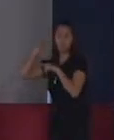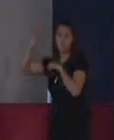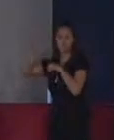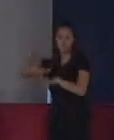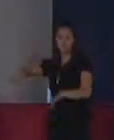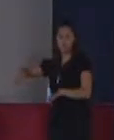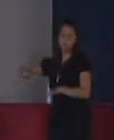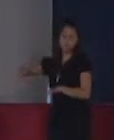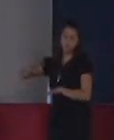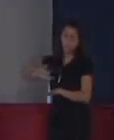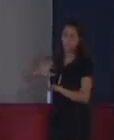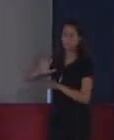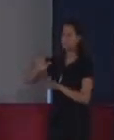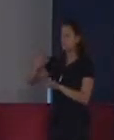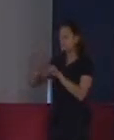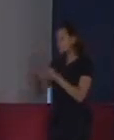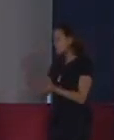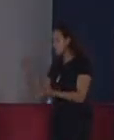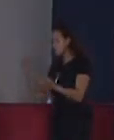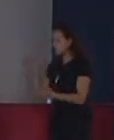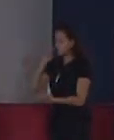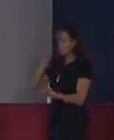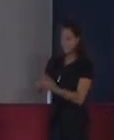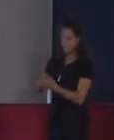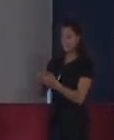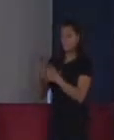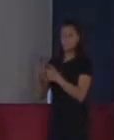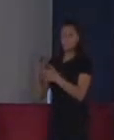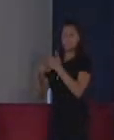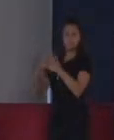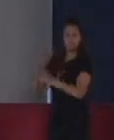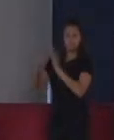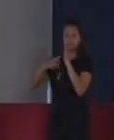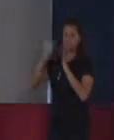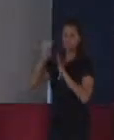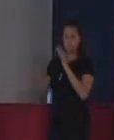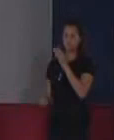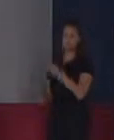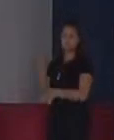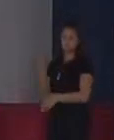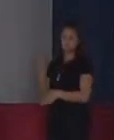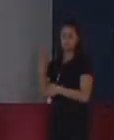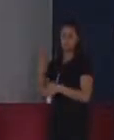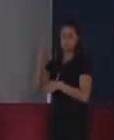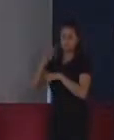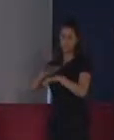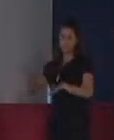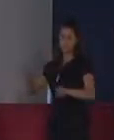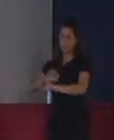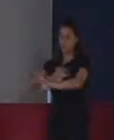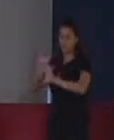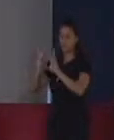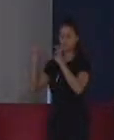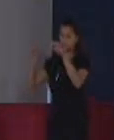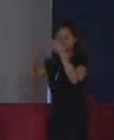algunas revisiones, pero desde el 2009 ya sacaron una política pública muy clara en discapacidad en esta parte.